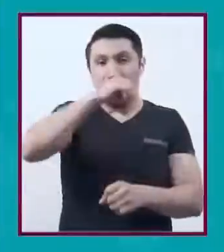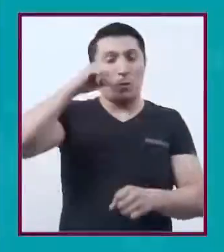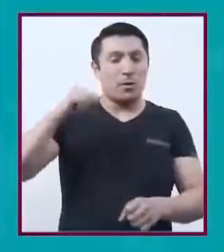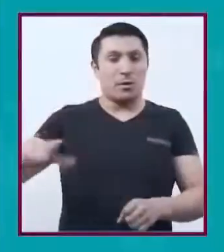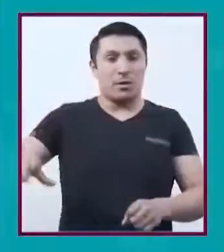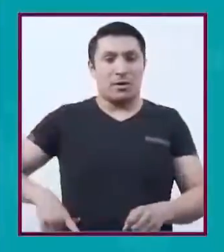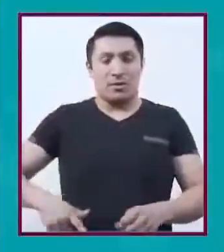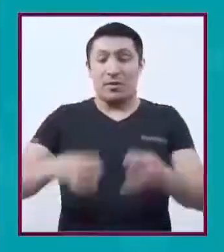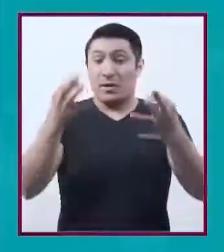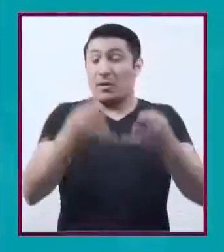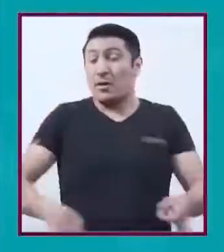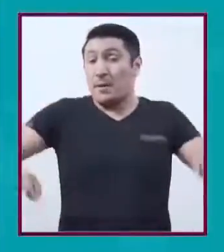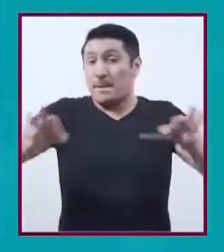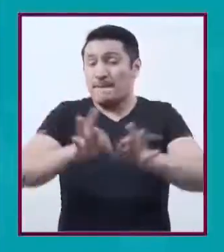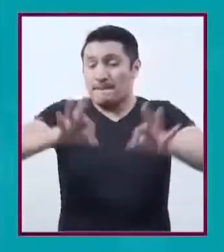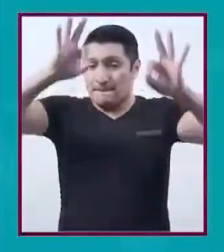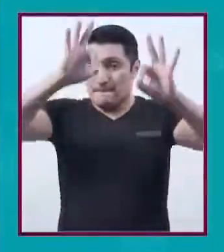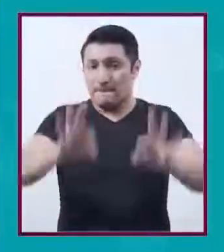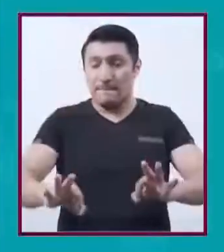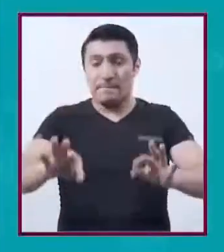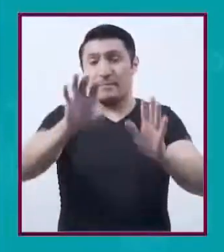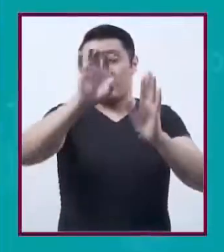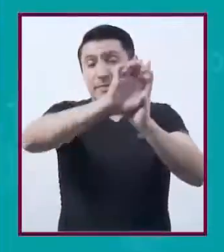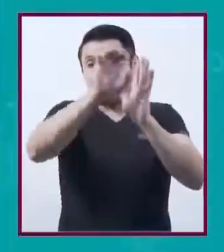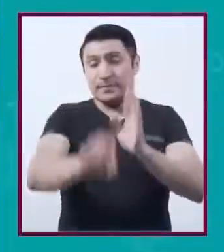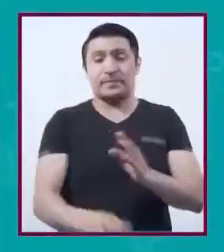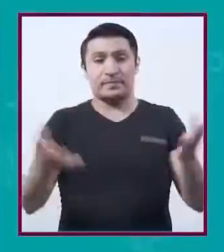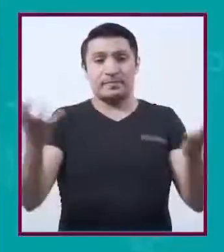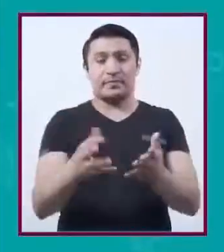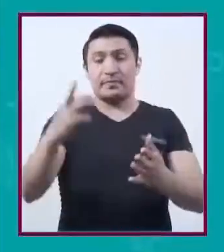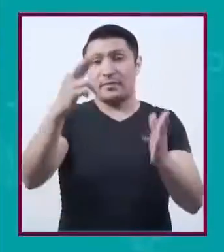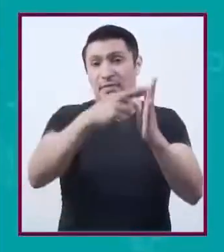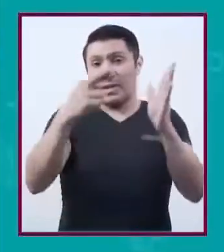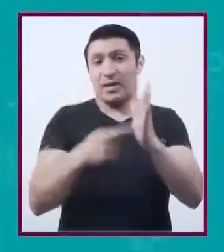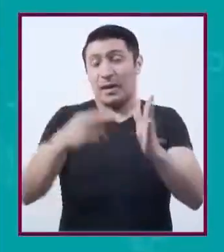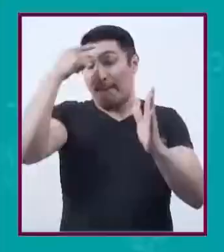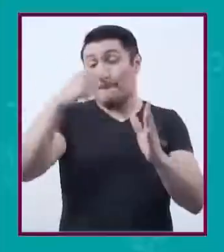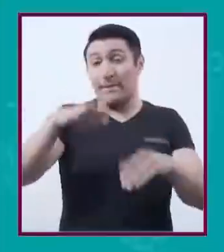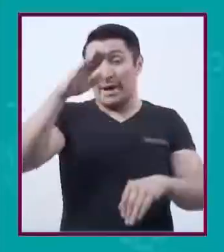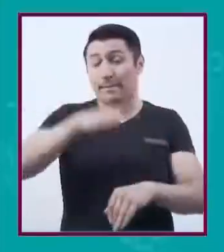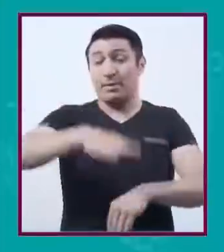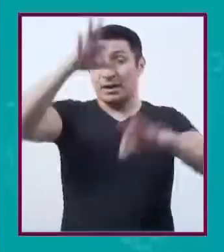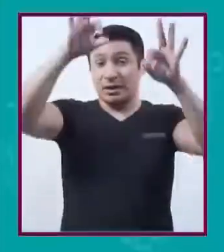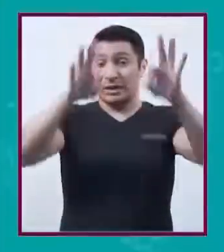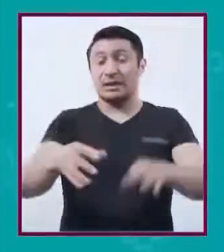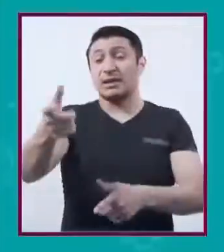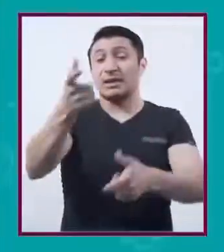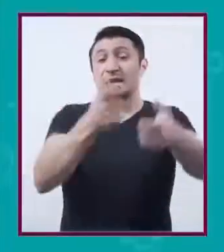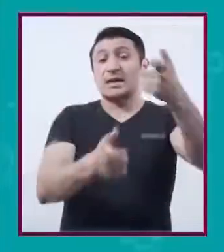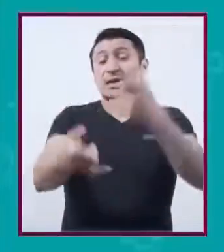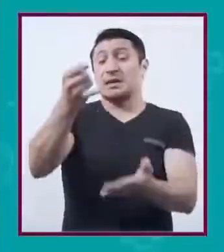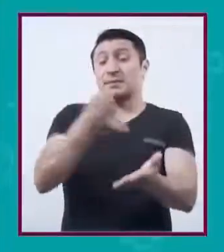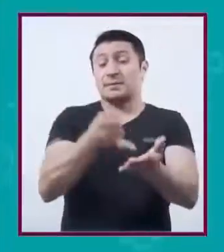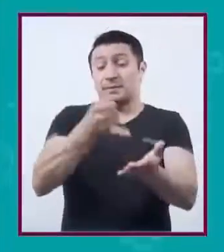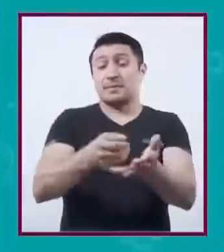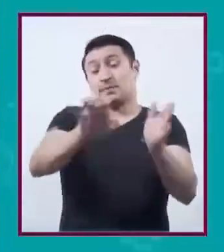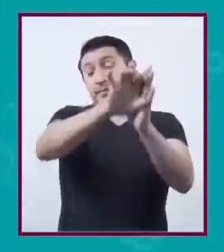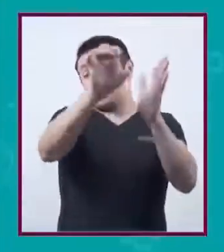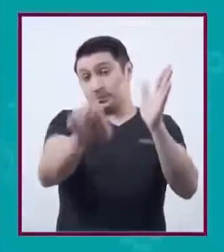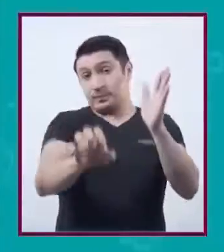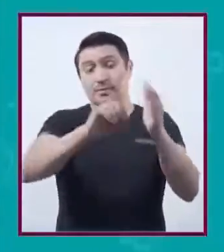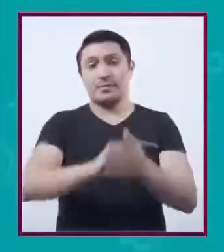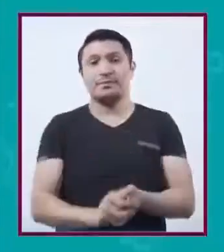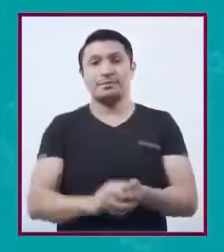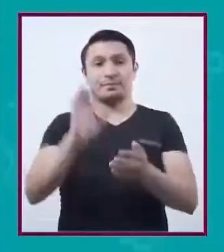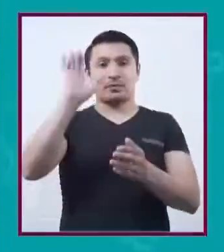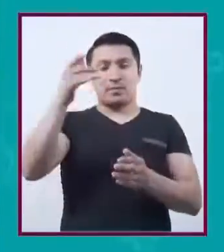importantes medidas. En primer lugar, se crearon reglamentos para volver más eficiente el cobro de impuestos, por ejemplo, a